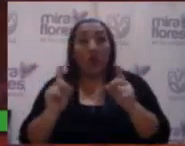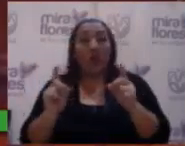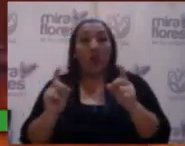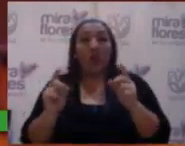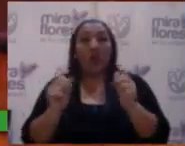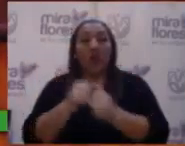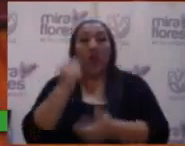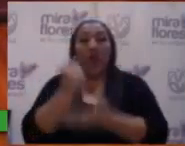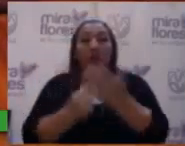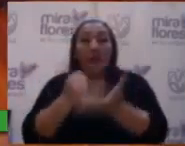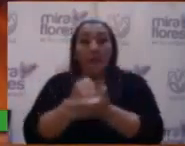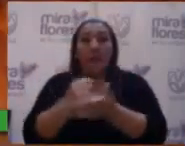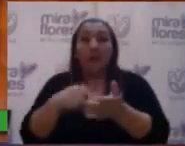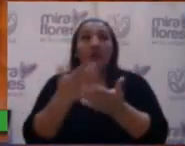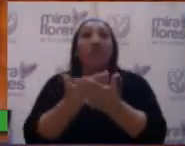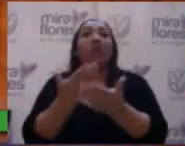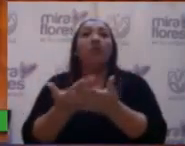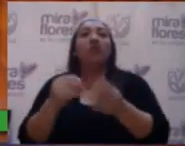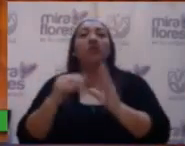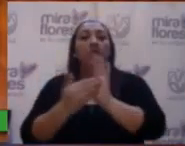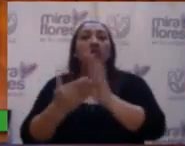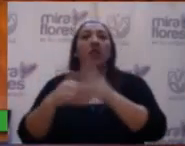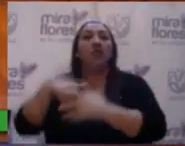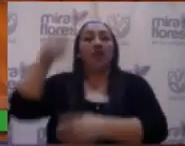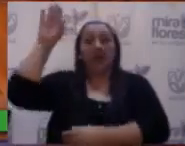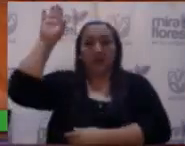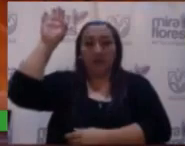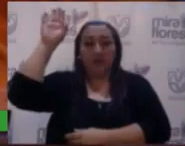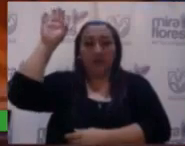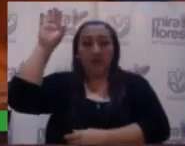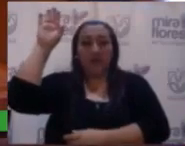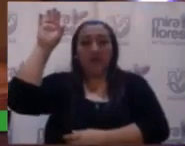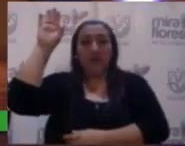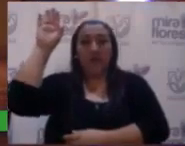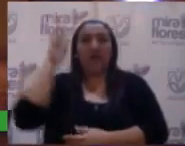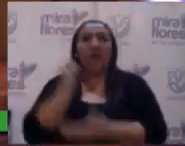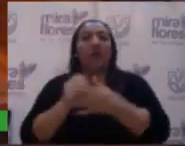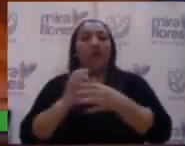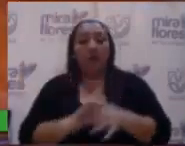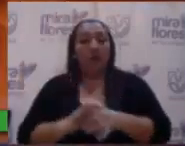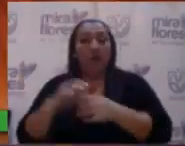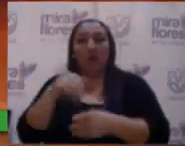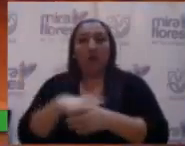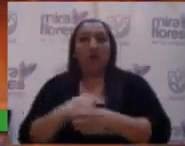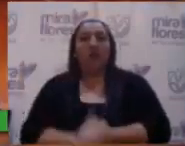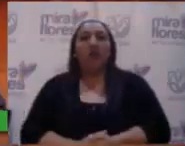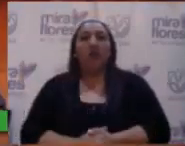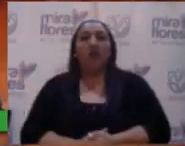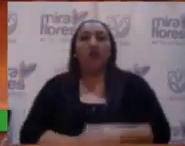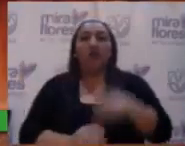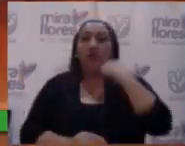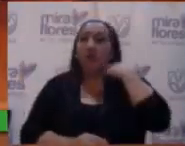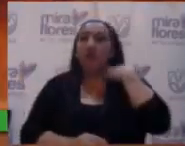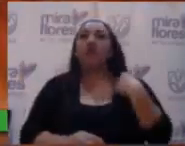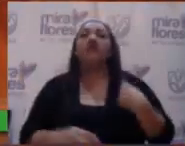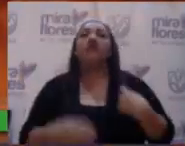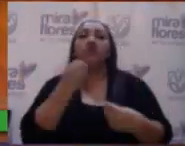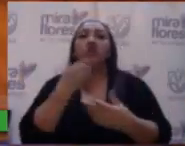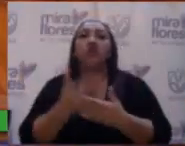de aprobar esta propuesta sirvance expresada Nacional de conformidad se aprueba por unanimidad de votos también Muchas gracias